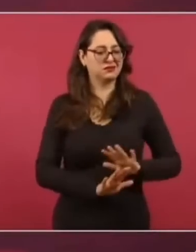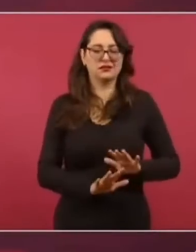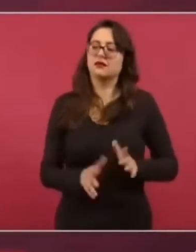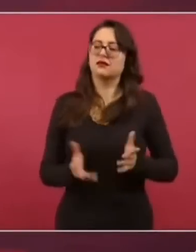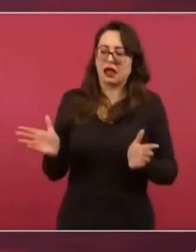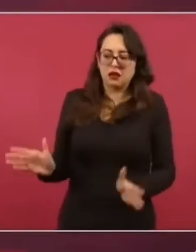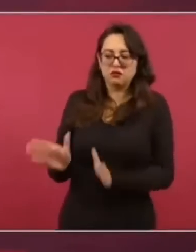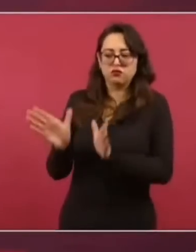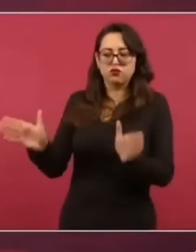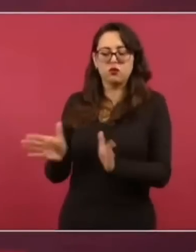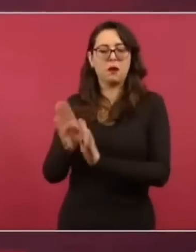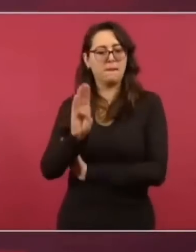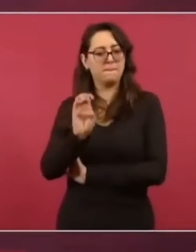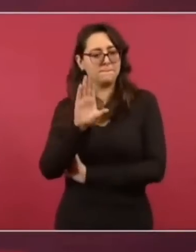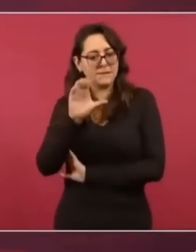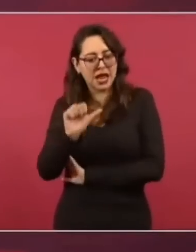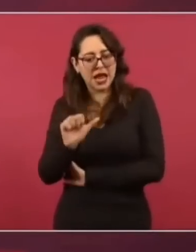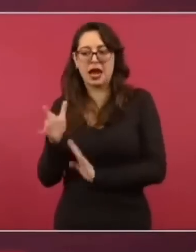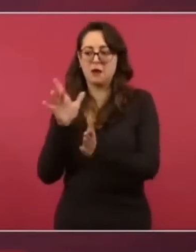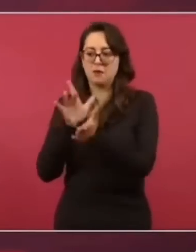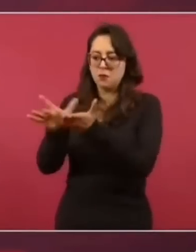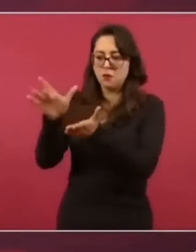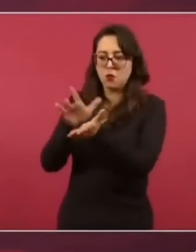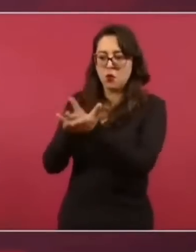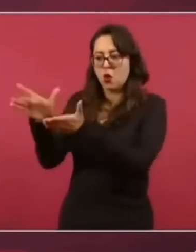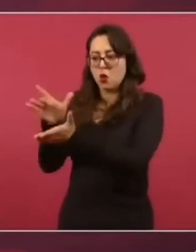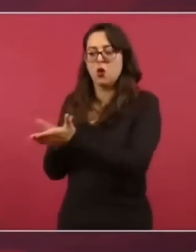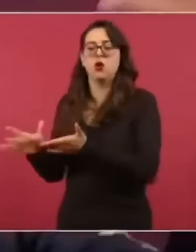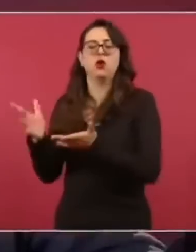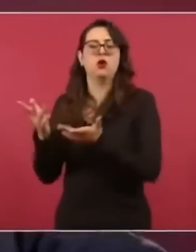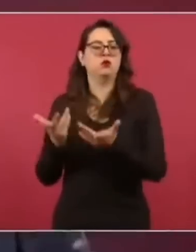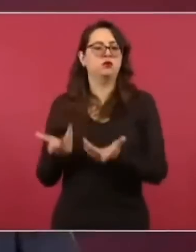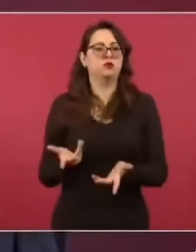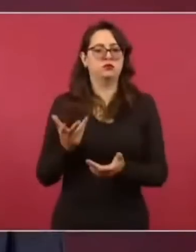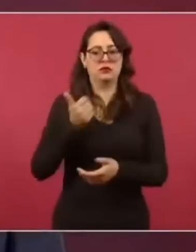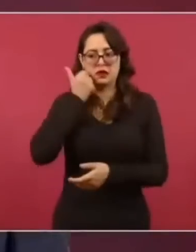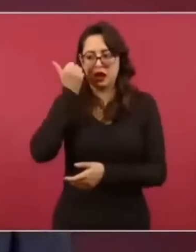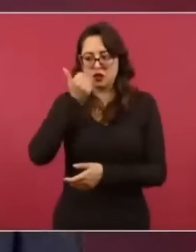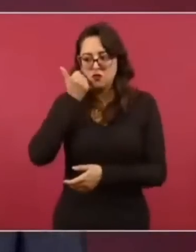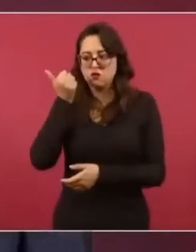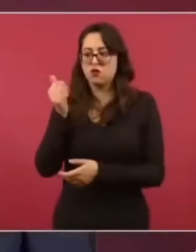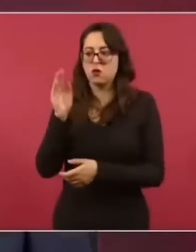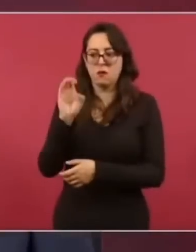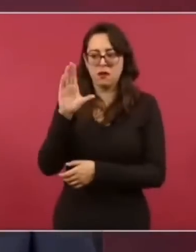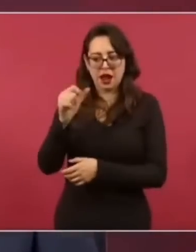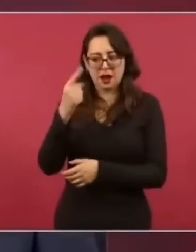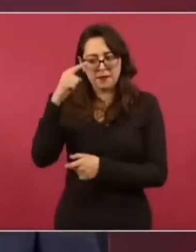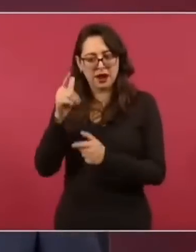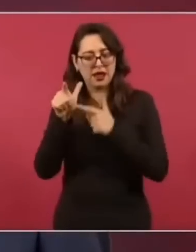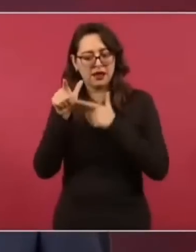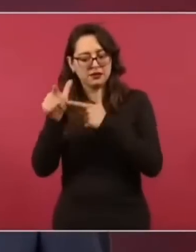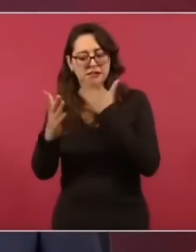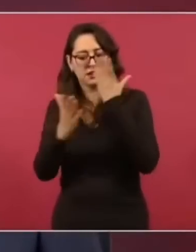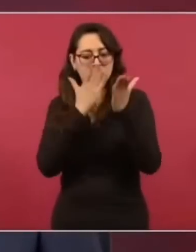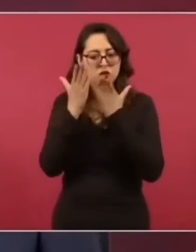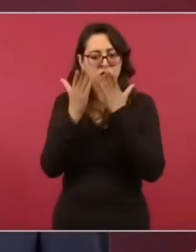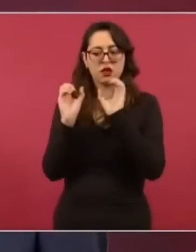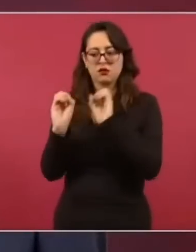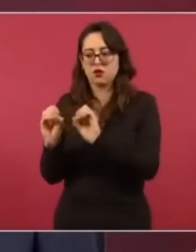las becas o se les dio trabajo como aprendices a los jóvenes,